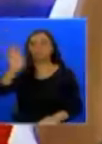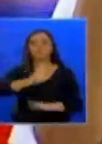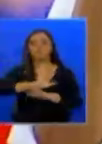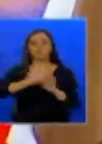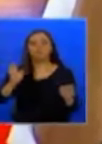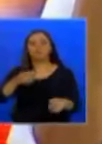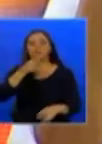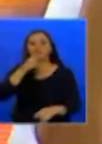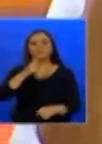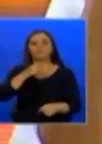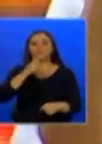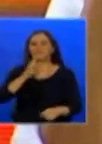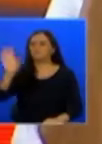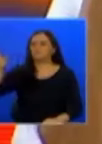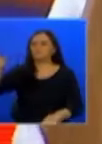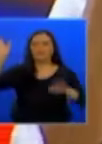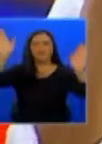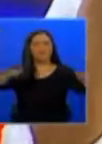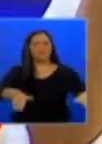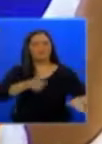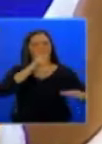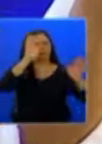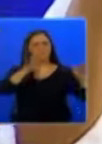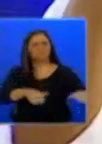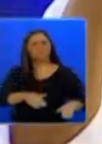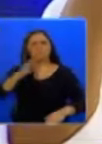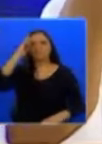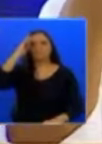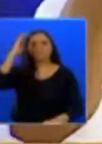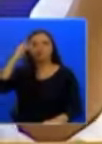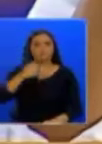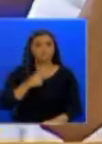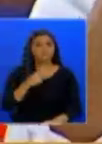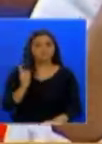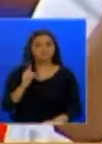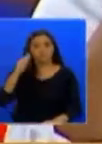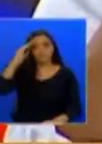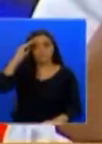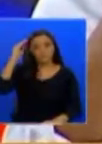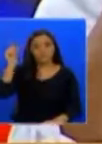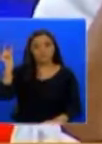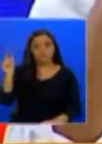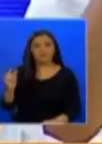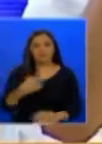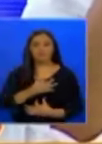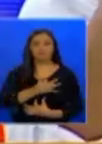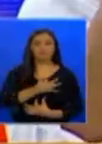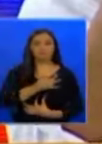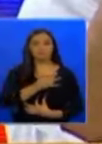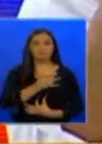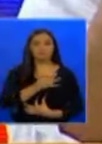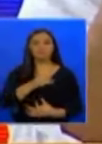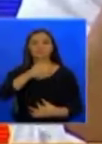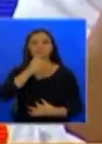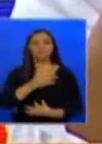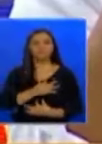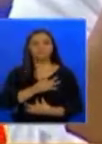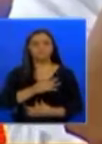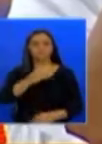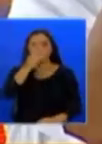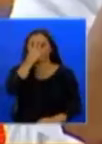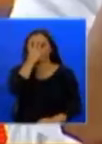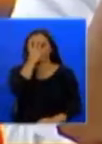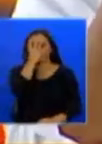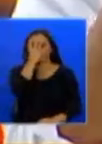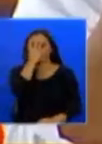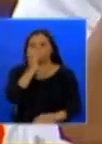gritar, la misma gente le hizo callar y después la tuvo que retirar la policía italiana, la gente eterno que venga la seguridad italiana. Qué vergüenza para el